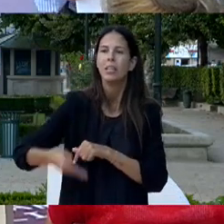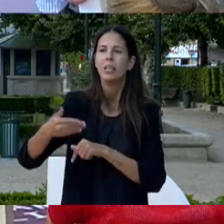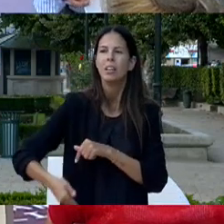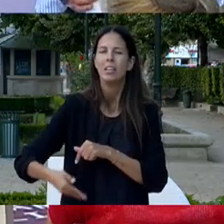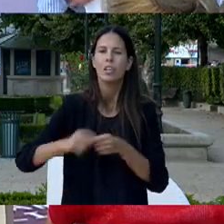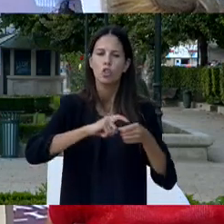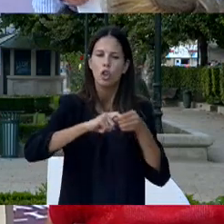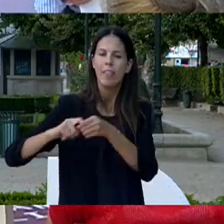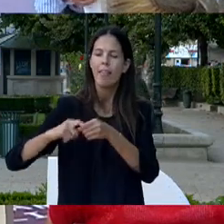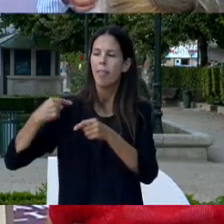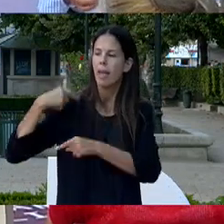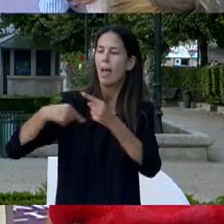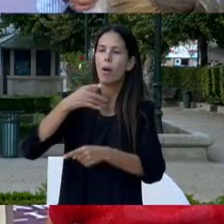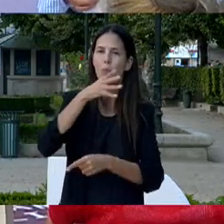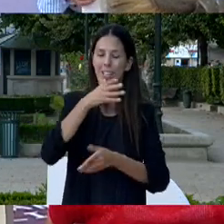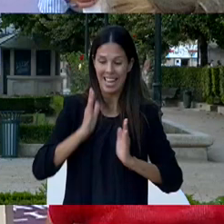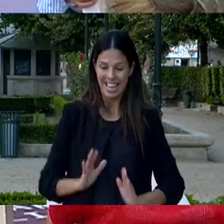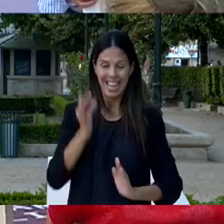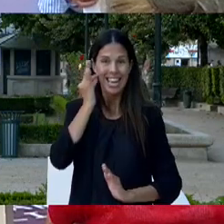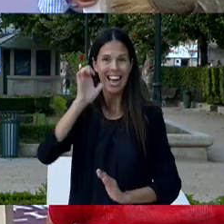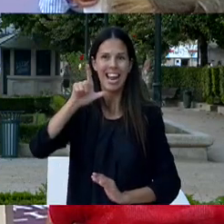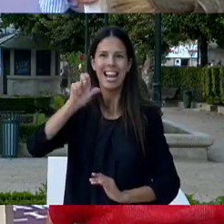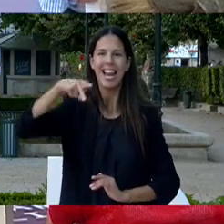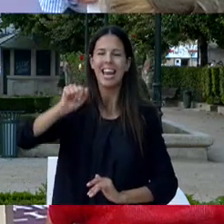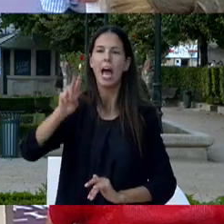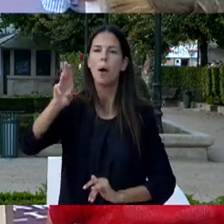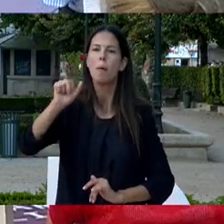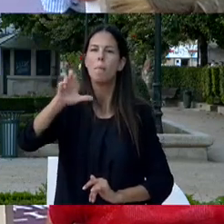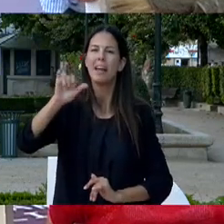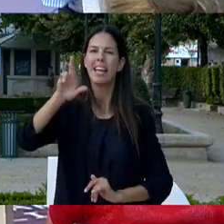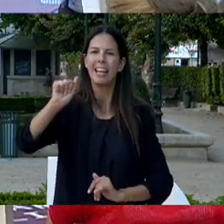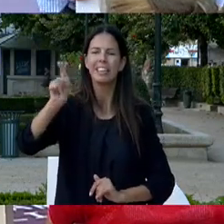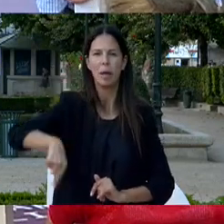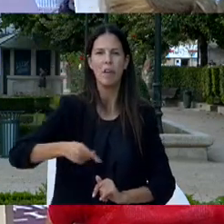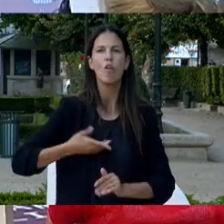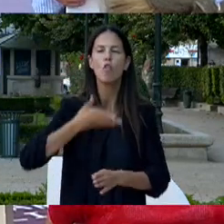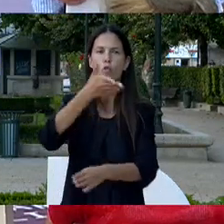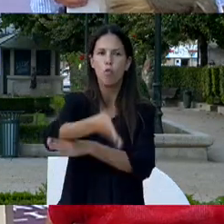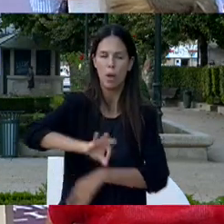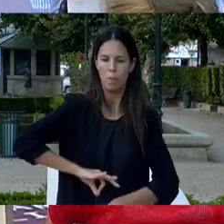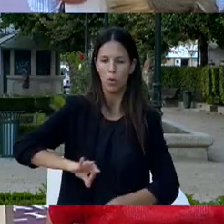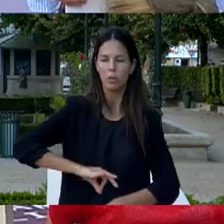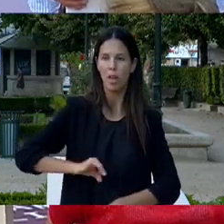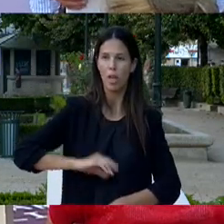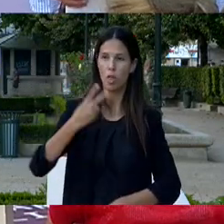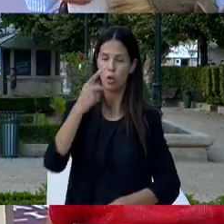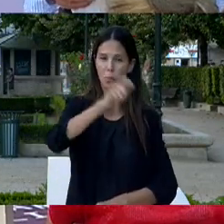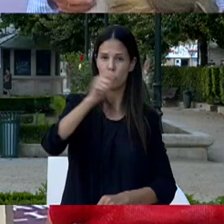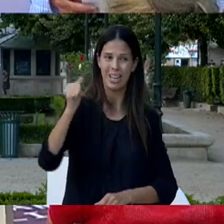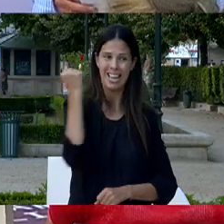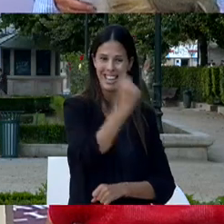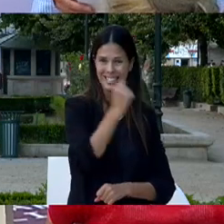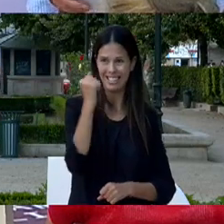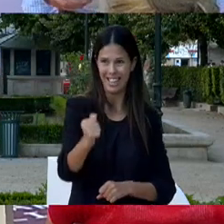solidaridade herdada, non? Porque a súa filla Elena Pereira foi a Pontevedra a amortallar a dous asesinados o 12 de novembro, que é unha